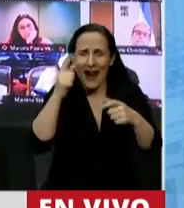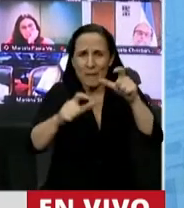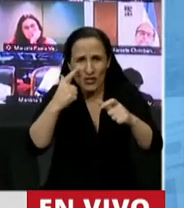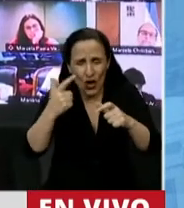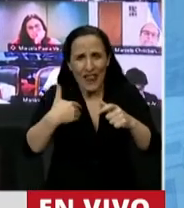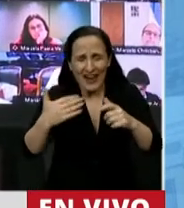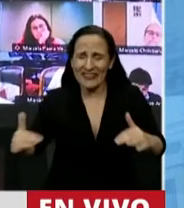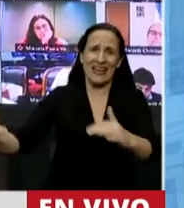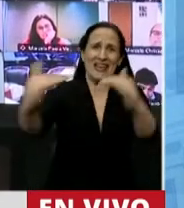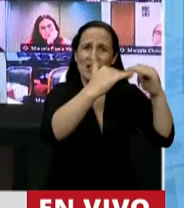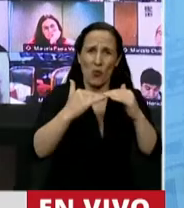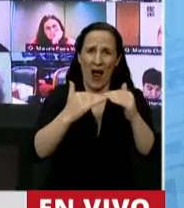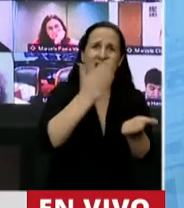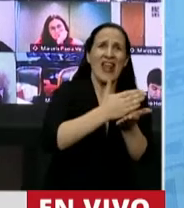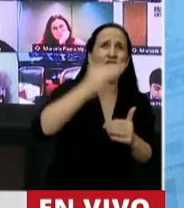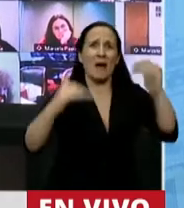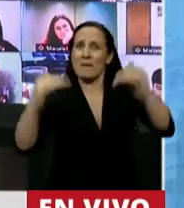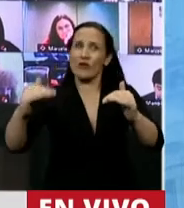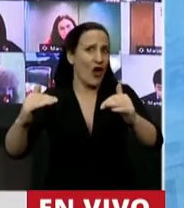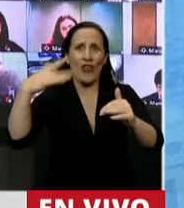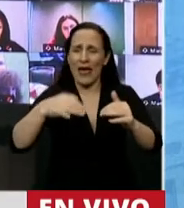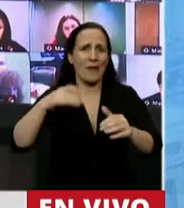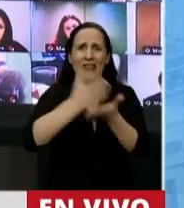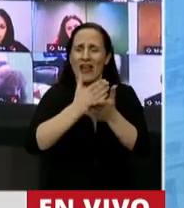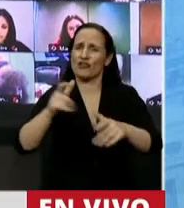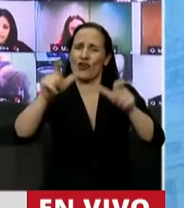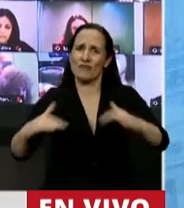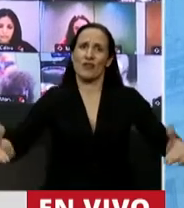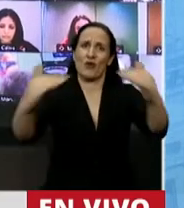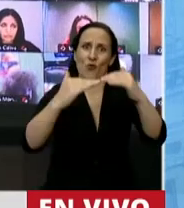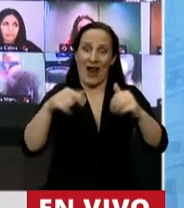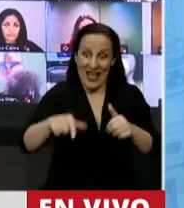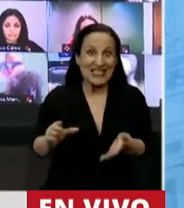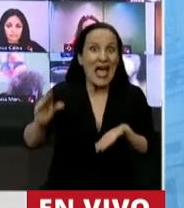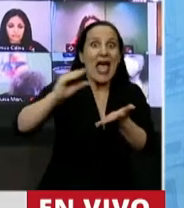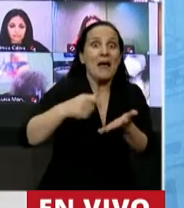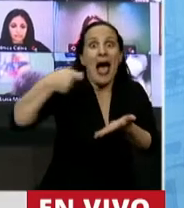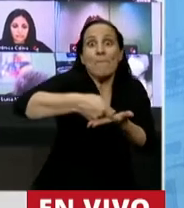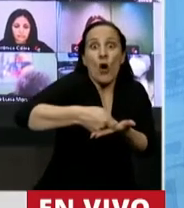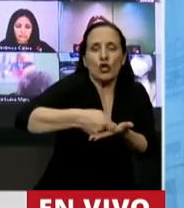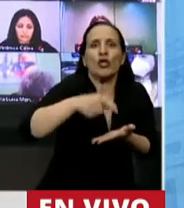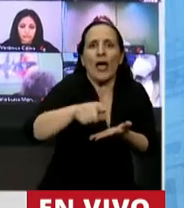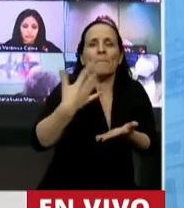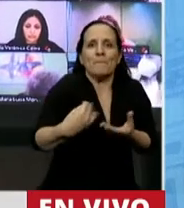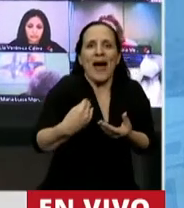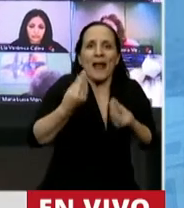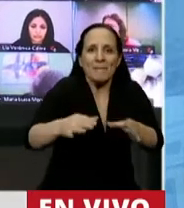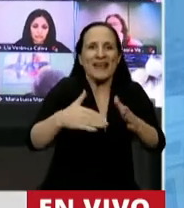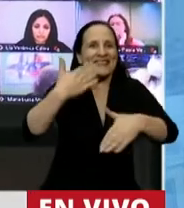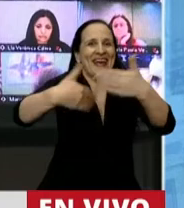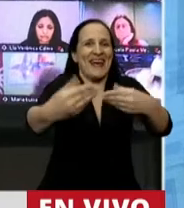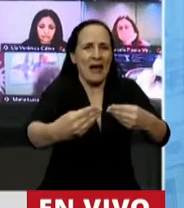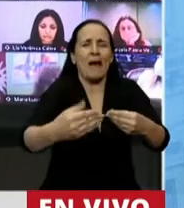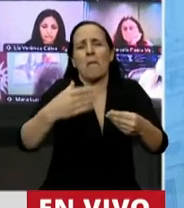que otros, que asumamos esta iniciativa como un acto de reparación y un puntapié inicial para tantos otros debates a partir de